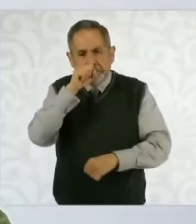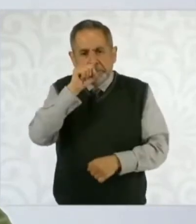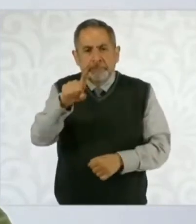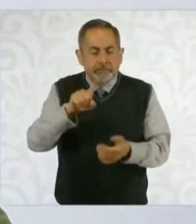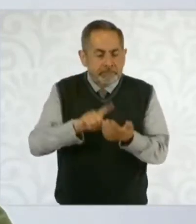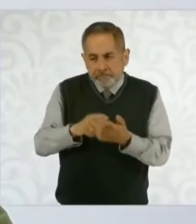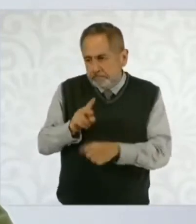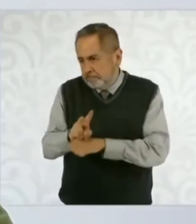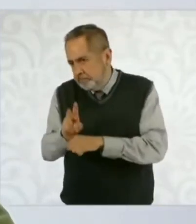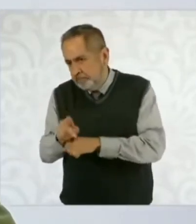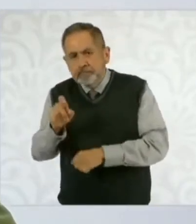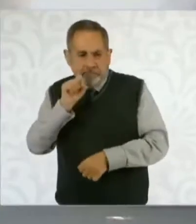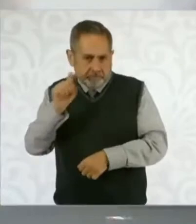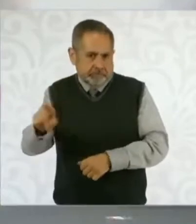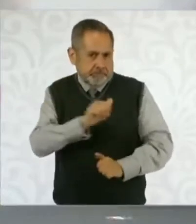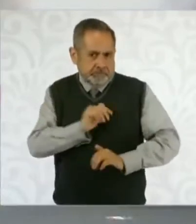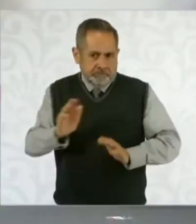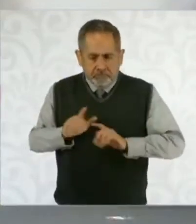nuestro personal,